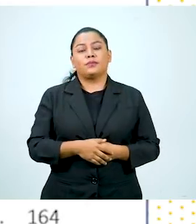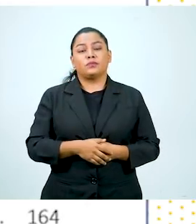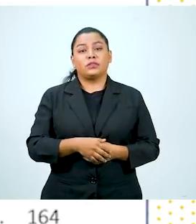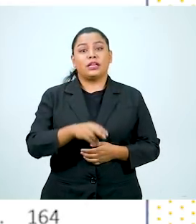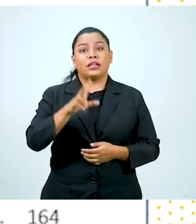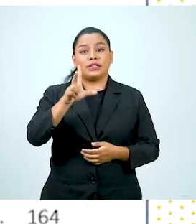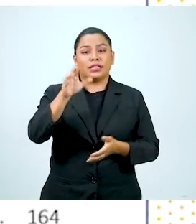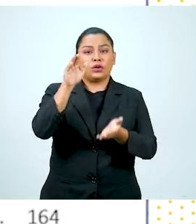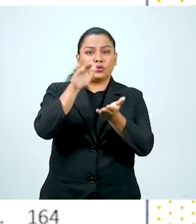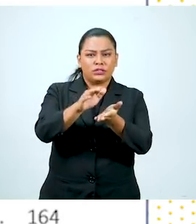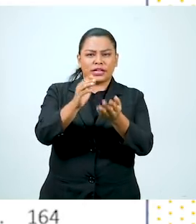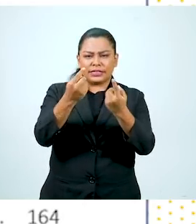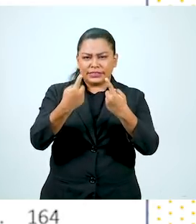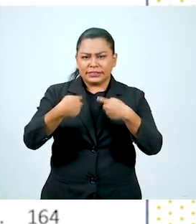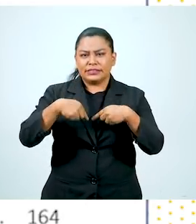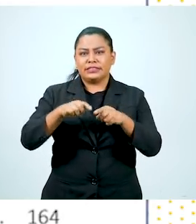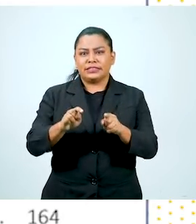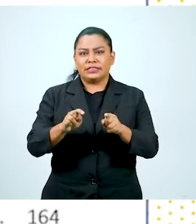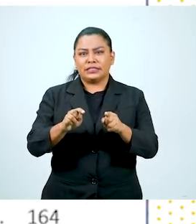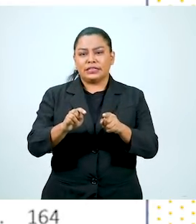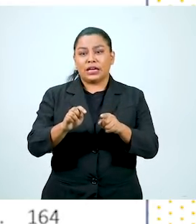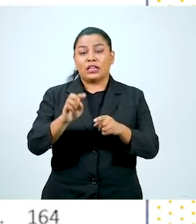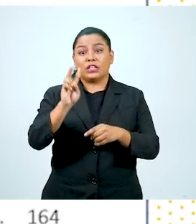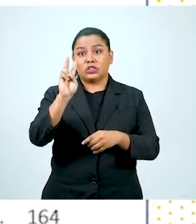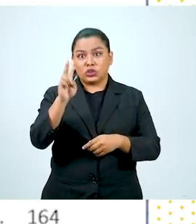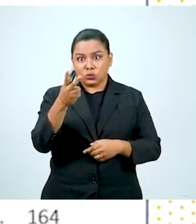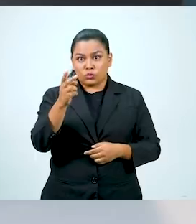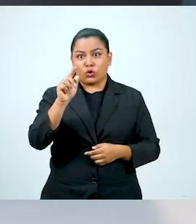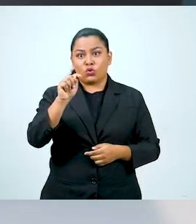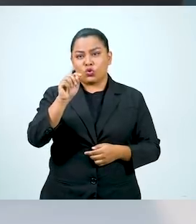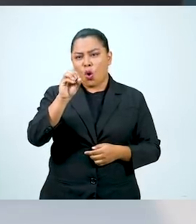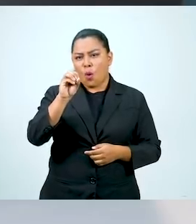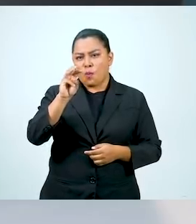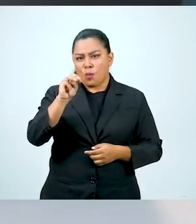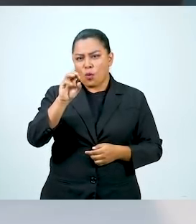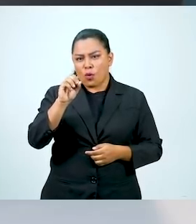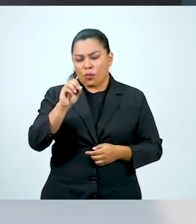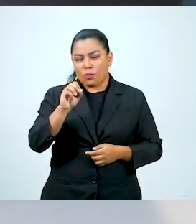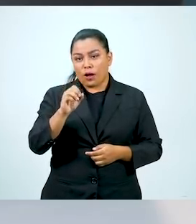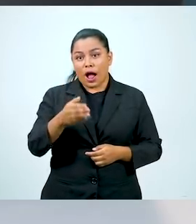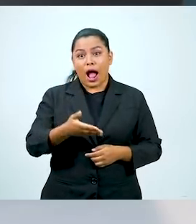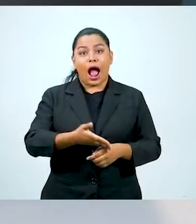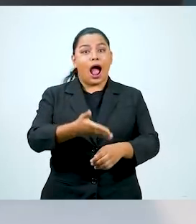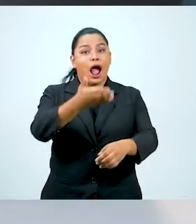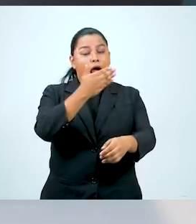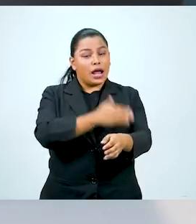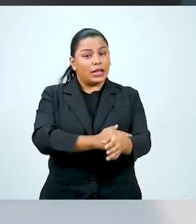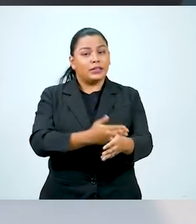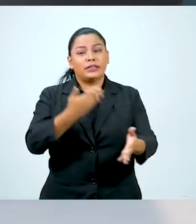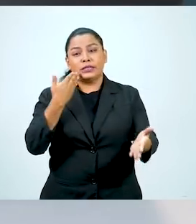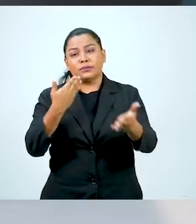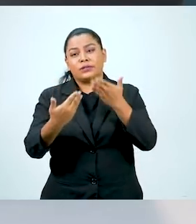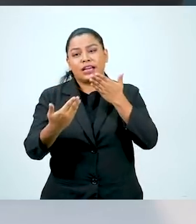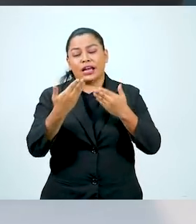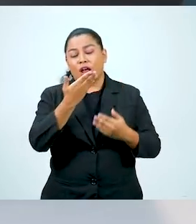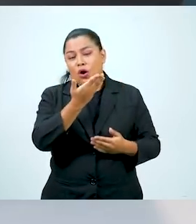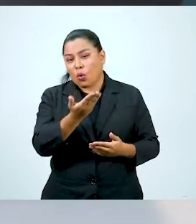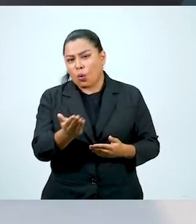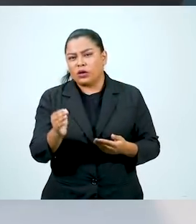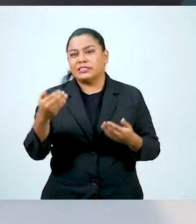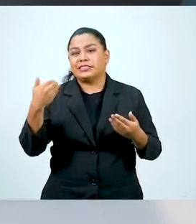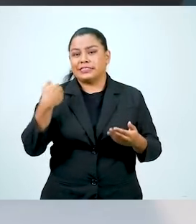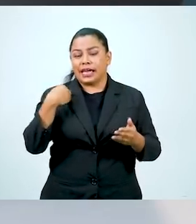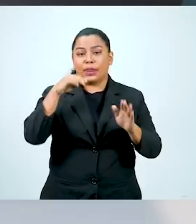la unidad 3 y continúa en el tomo 2. Antes de pasar a hablar de los elementos compositivos de las